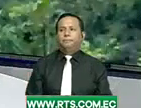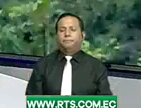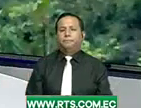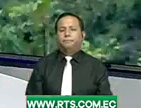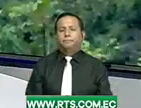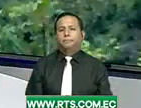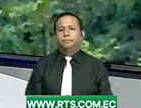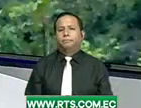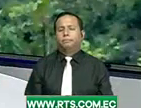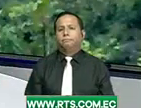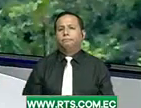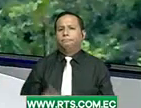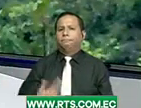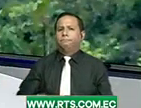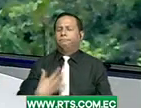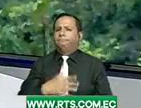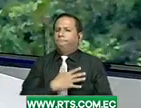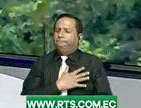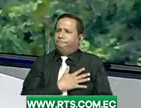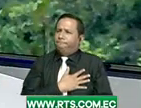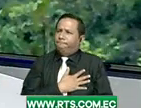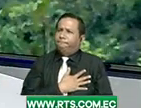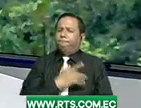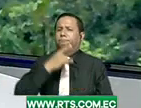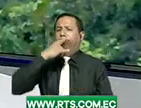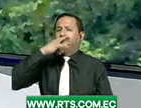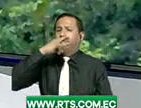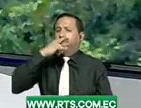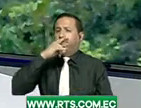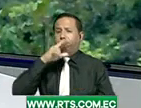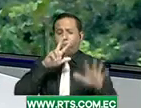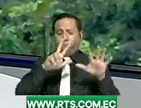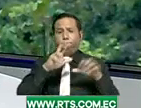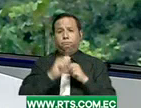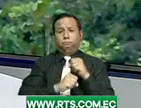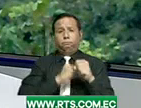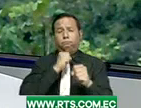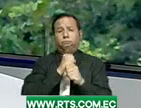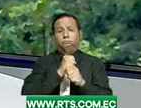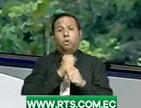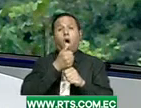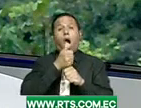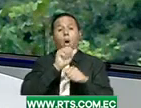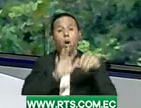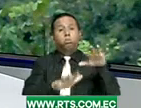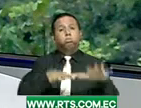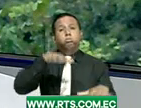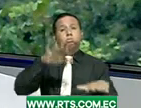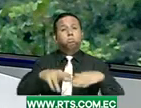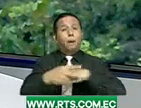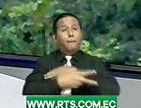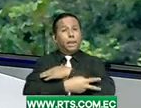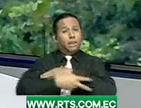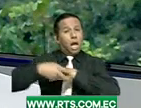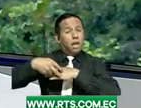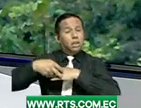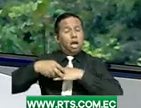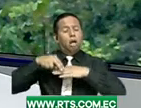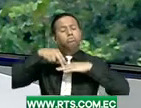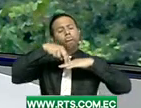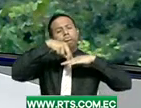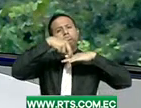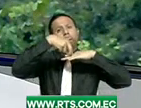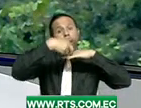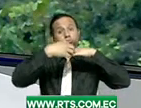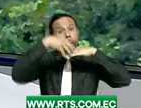En un hecho muy lamentable, un niño de 8 años de edad cayó a aguas del río Pastaza desde el mirador de la cascada del Pailón